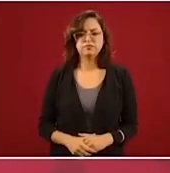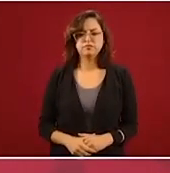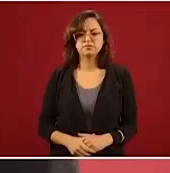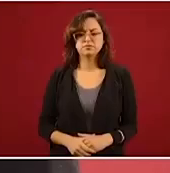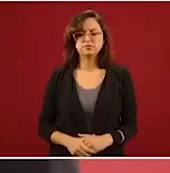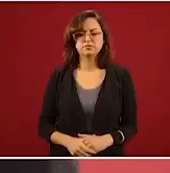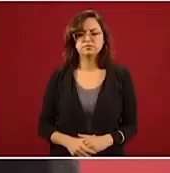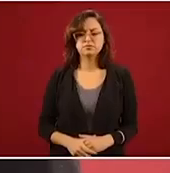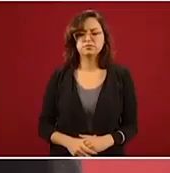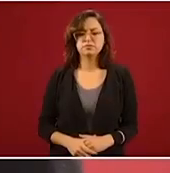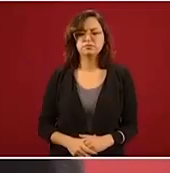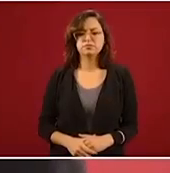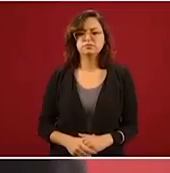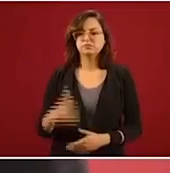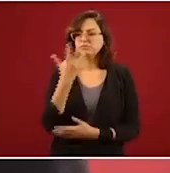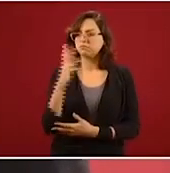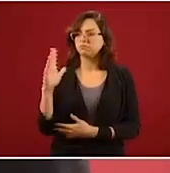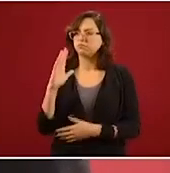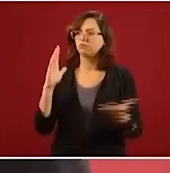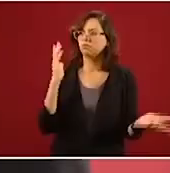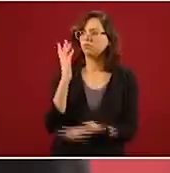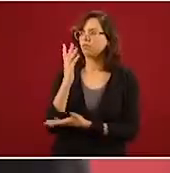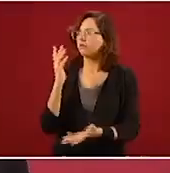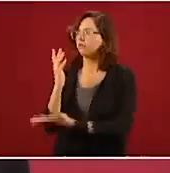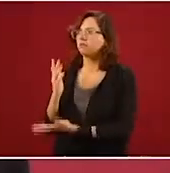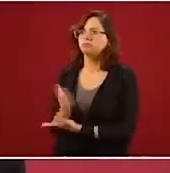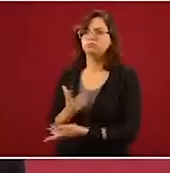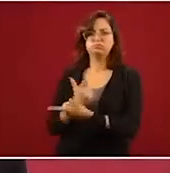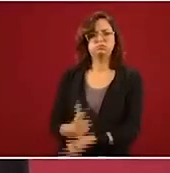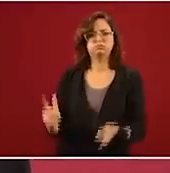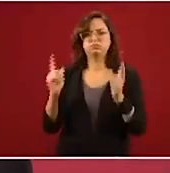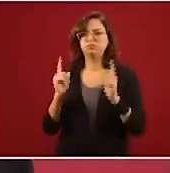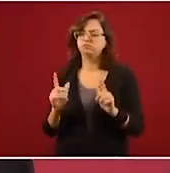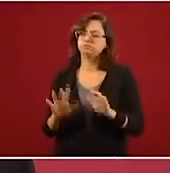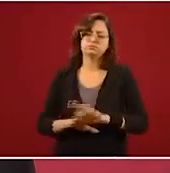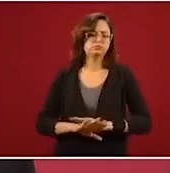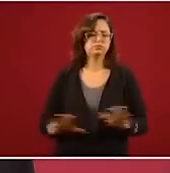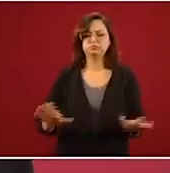no permitiendo la tala inmoderada, la tala de bosques,